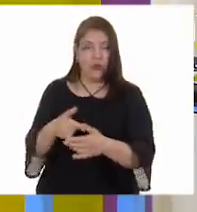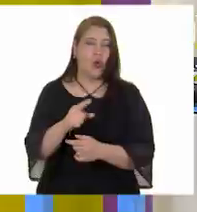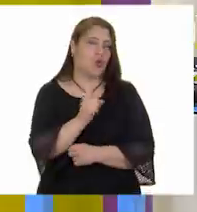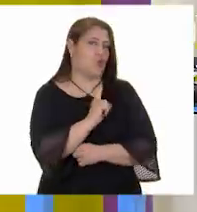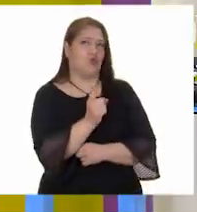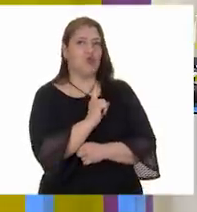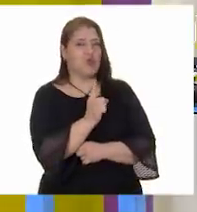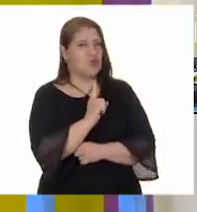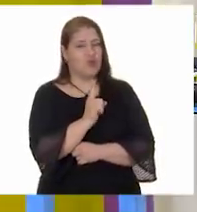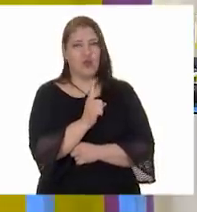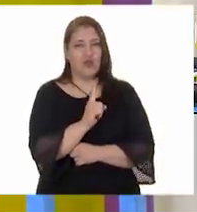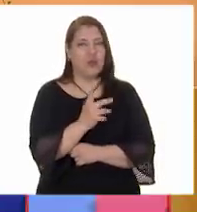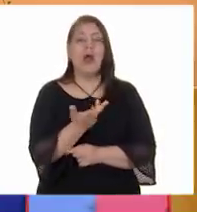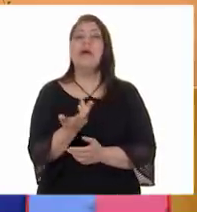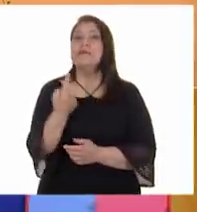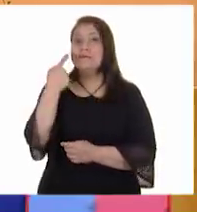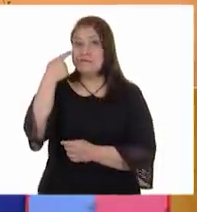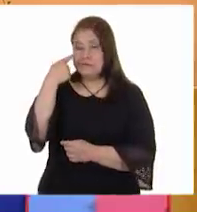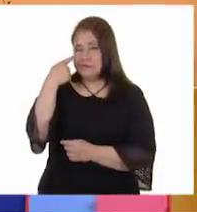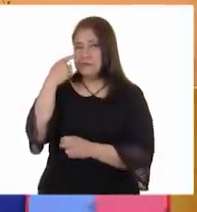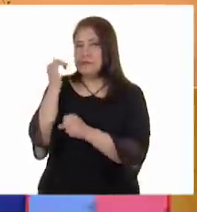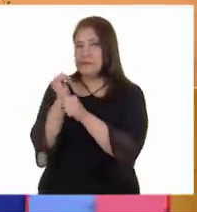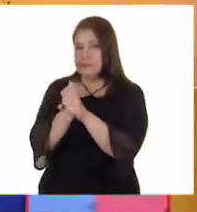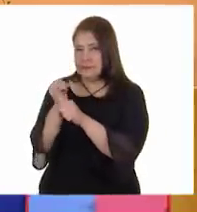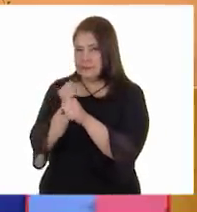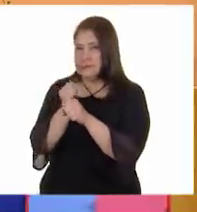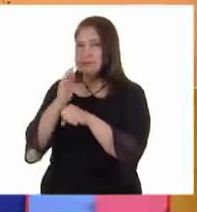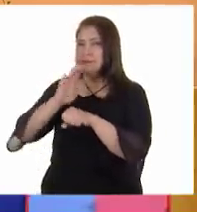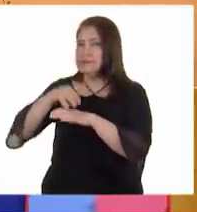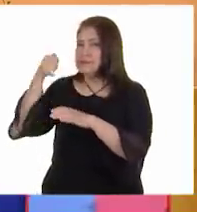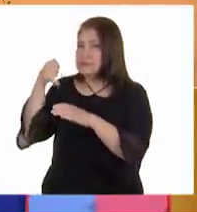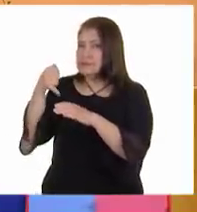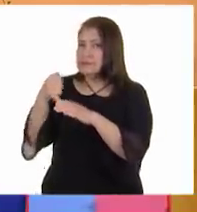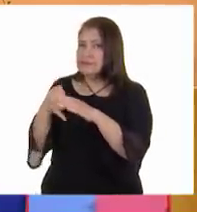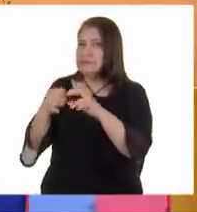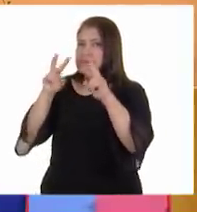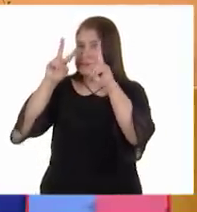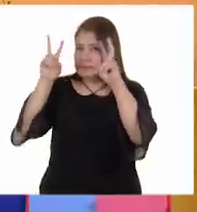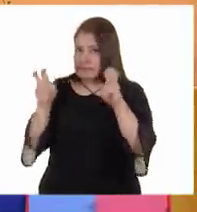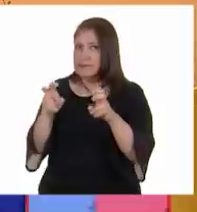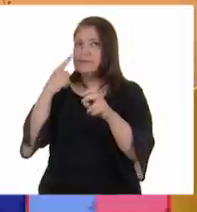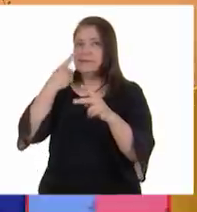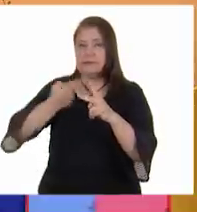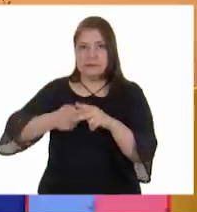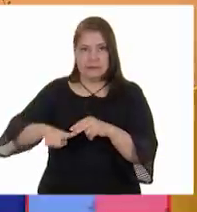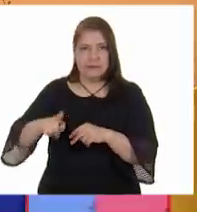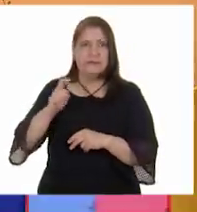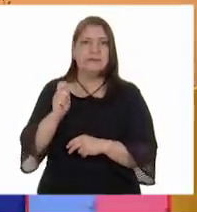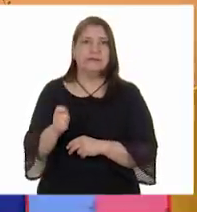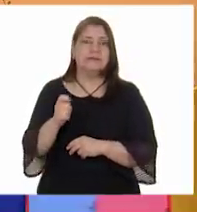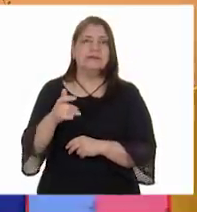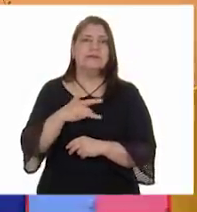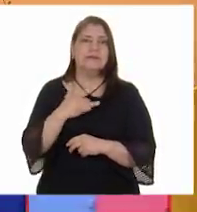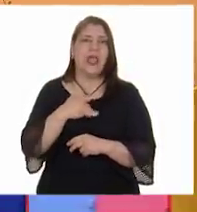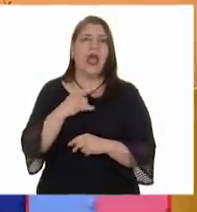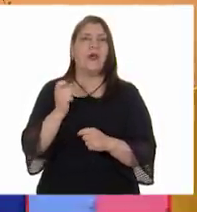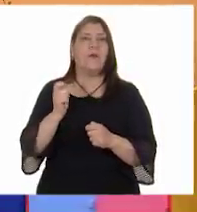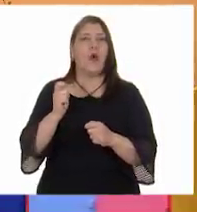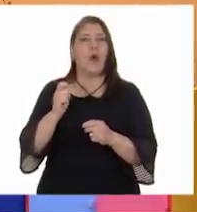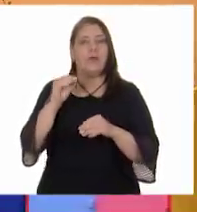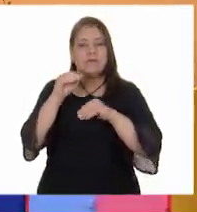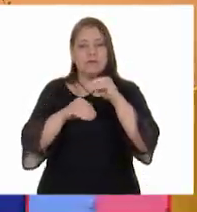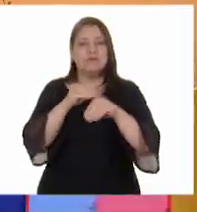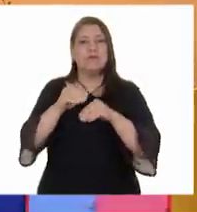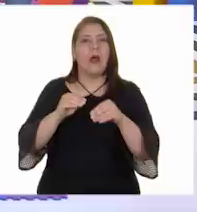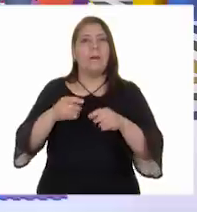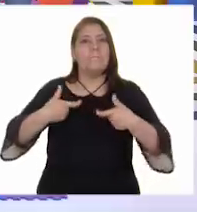No. Vamos a investigar un poquito más acerca de este tema y para empezar, vamos a empezar con una receta de hotcakes. Ah,